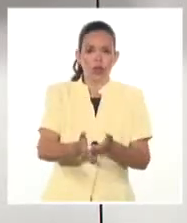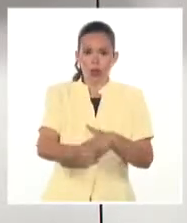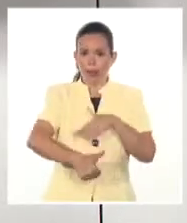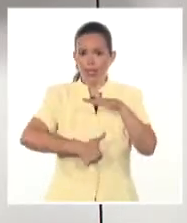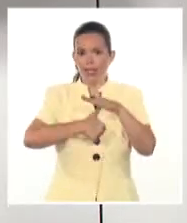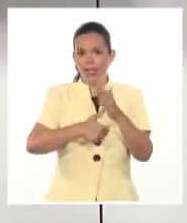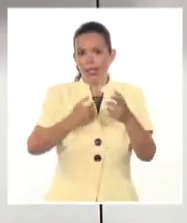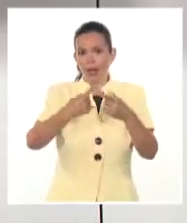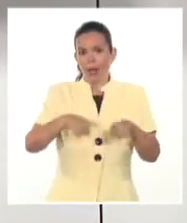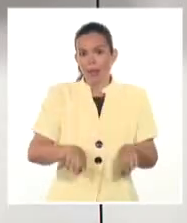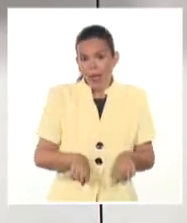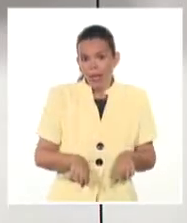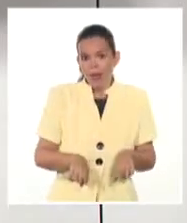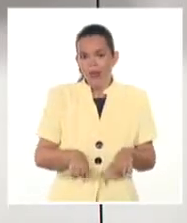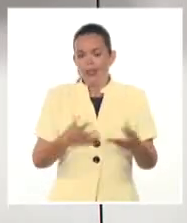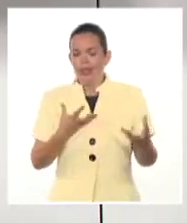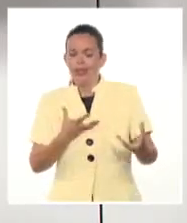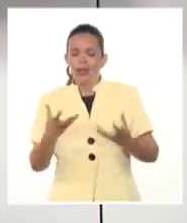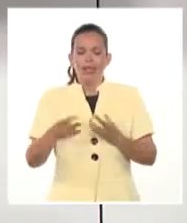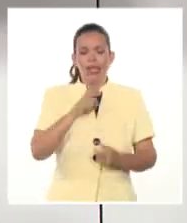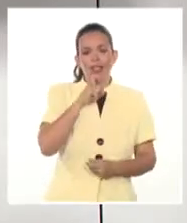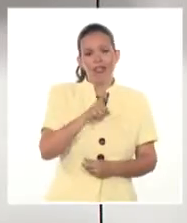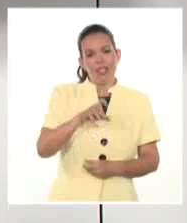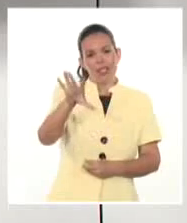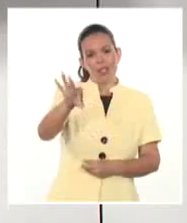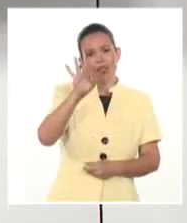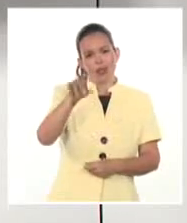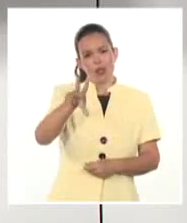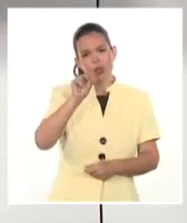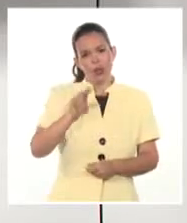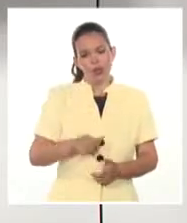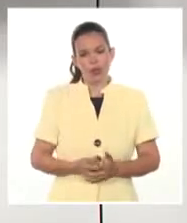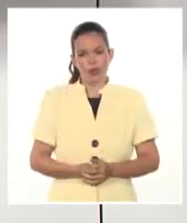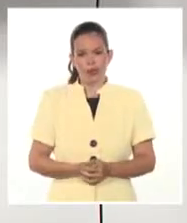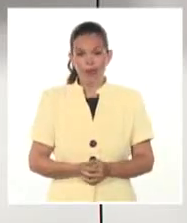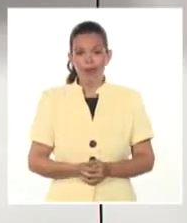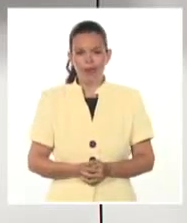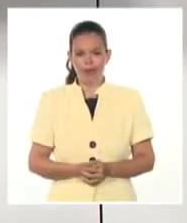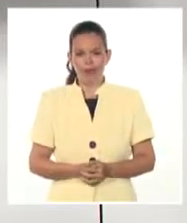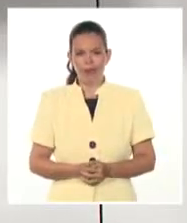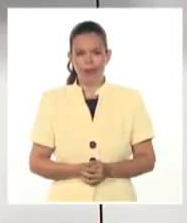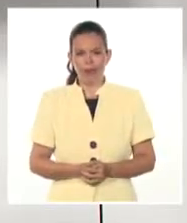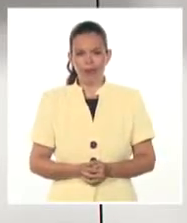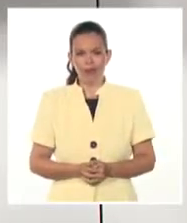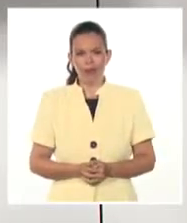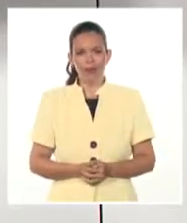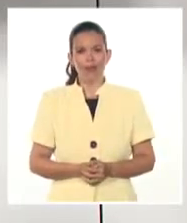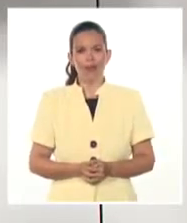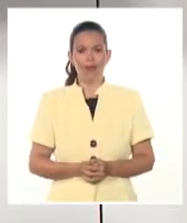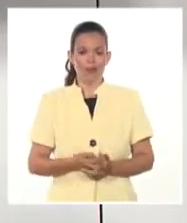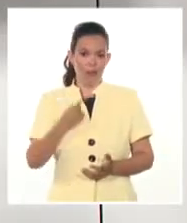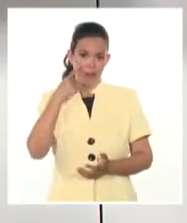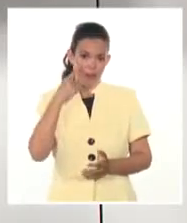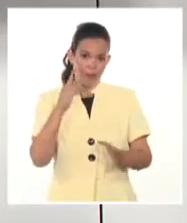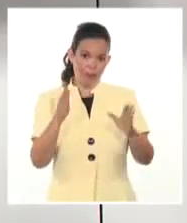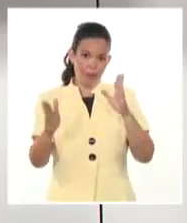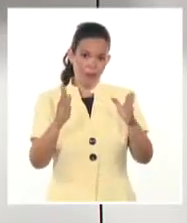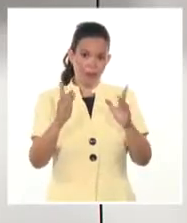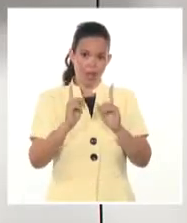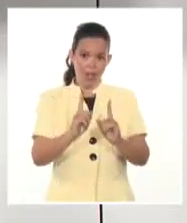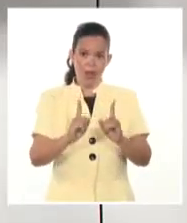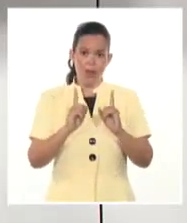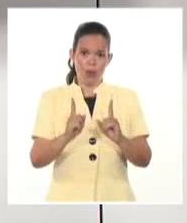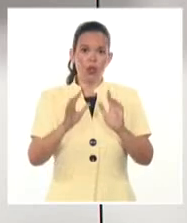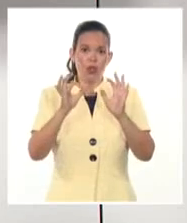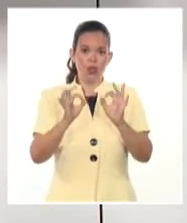en un voto castigo hacia la izquierda termina la misma derecha de siempre sacando ganancia. Además, en esto del futuro político, si bien el